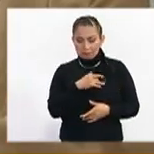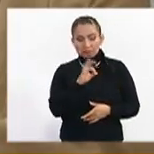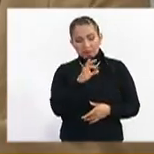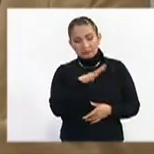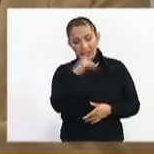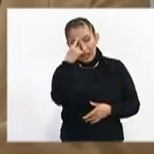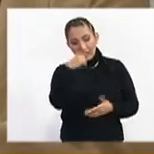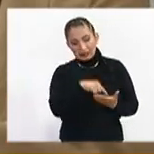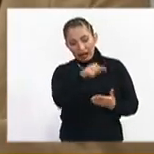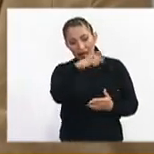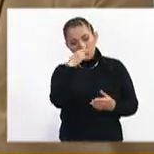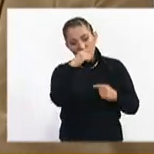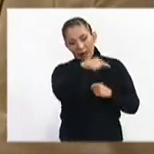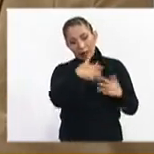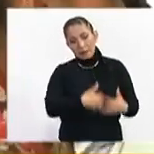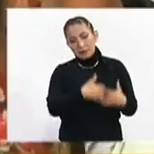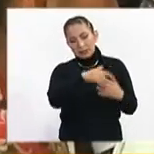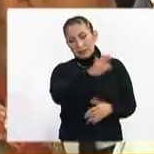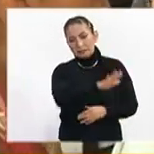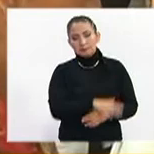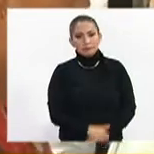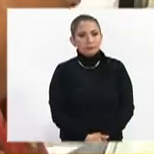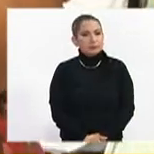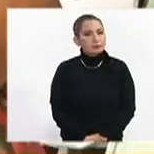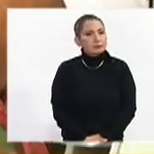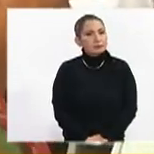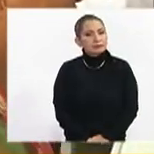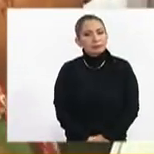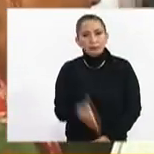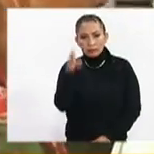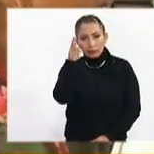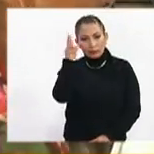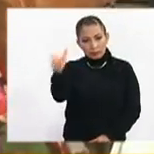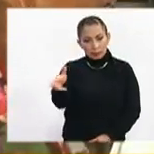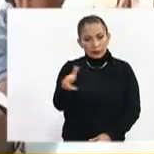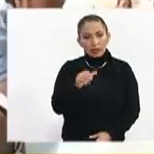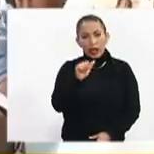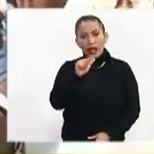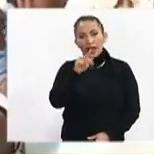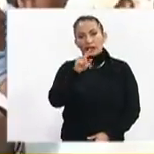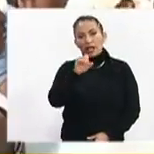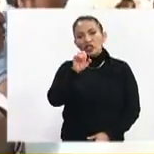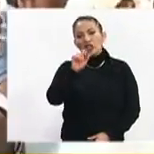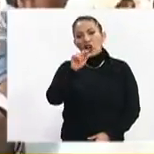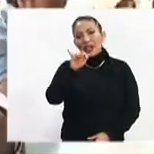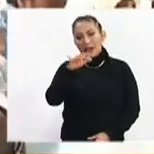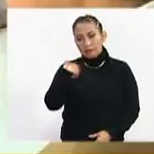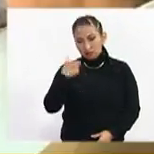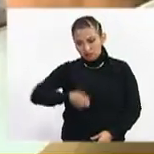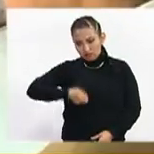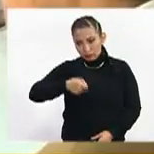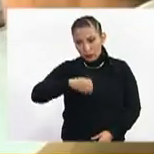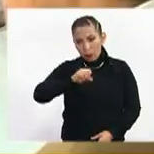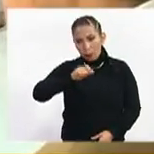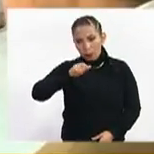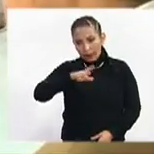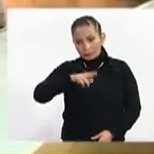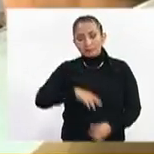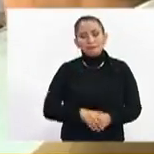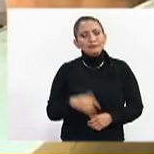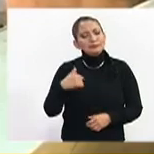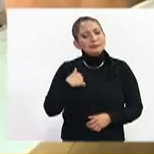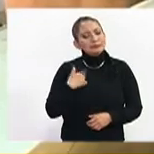haber alguna responsabilidad penal. ¿Qué tal, Alicia Solini? Les saludo con mucho gusto, Omar Cepeda.